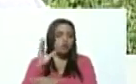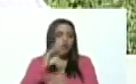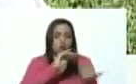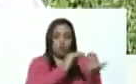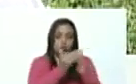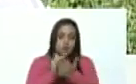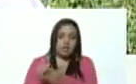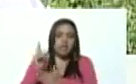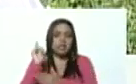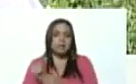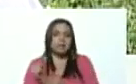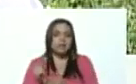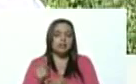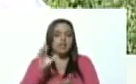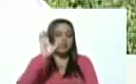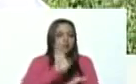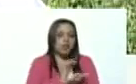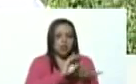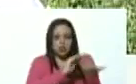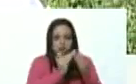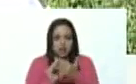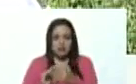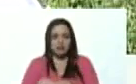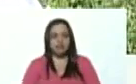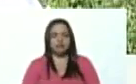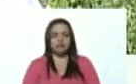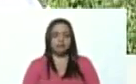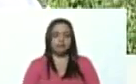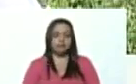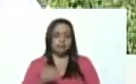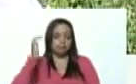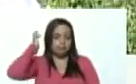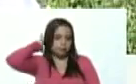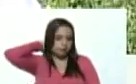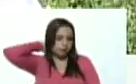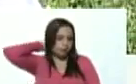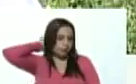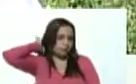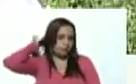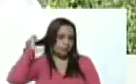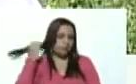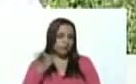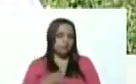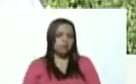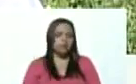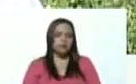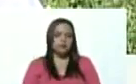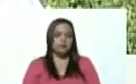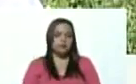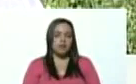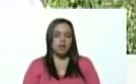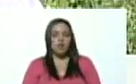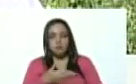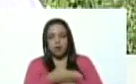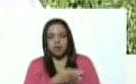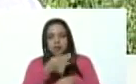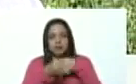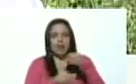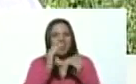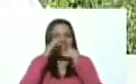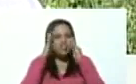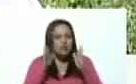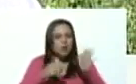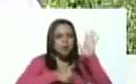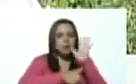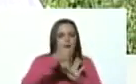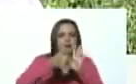y por ende a las ciudades comunales. Eso, como lo acabo de decir, vamos a atender un mayor número de